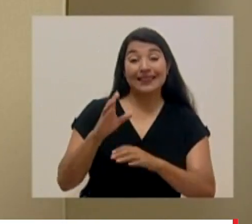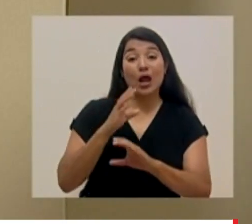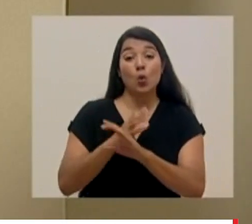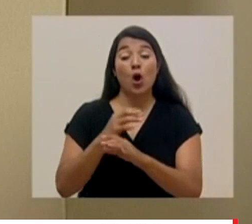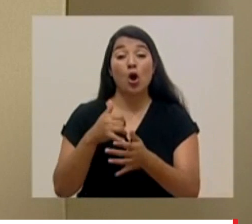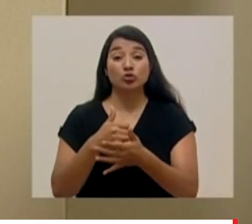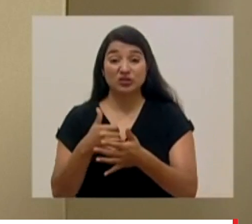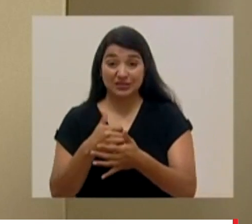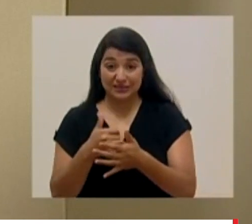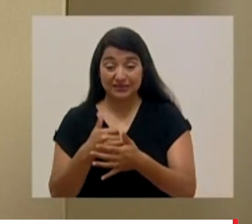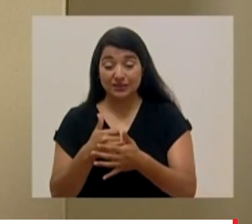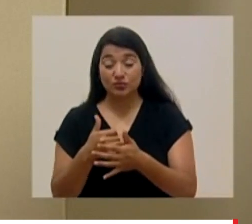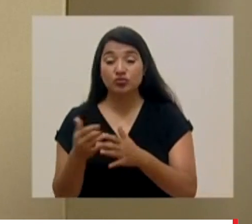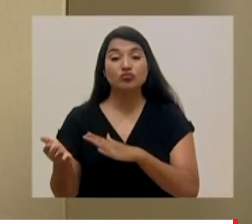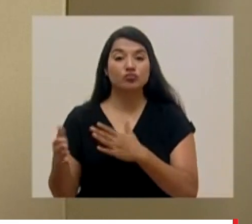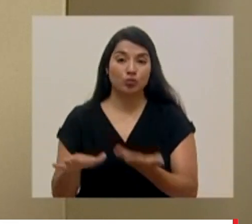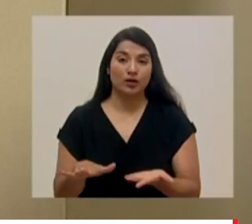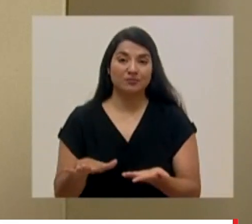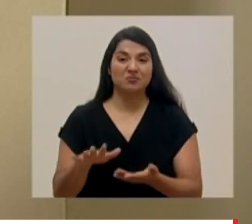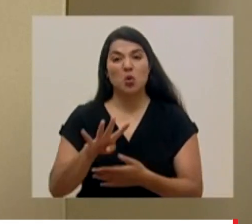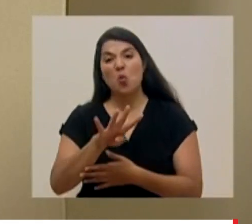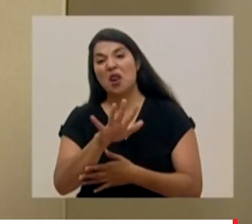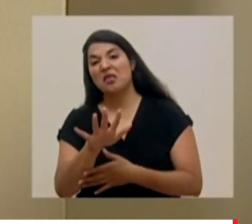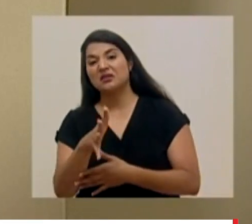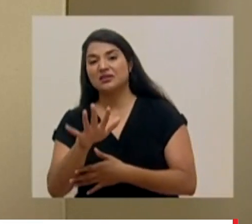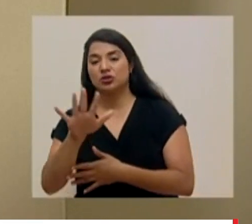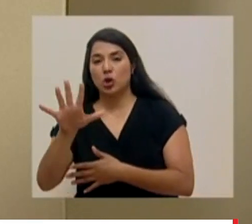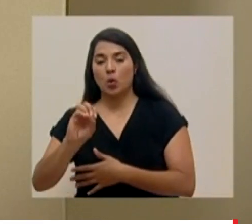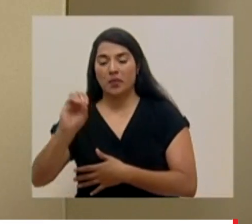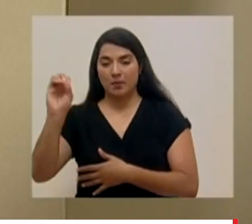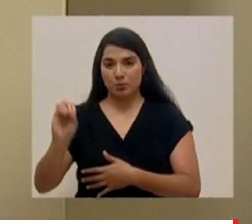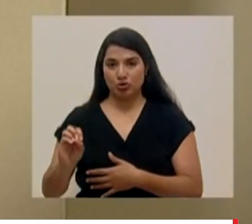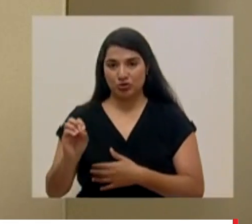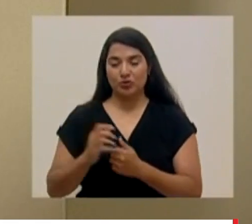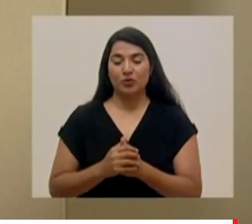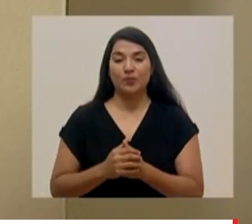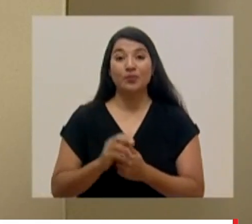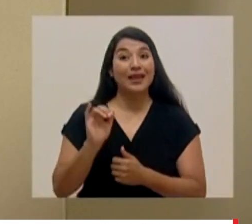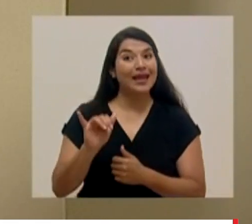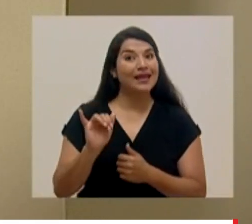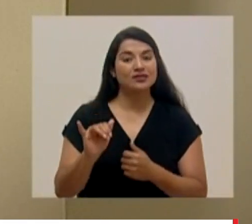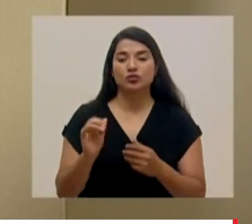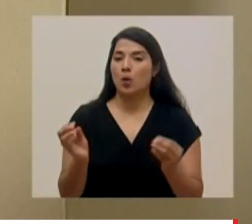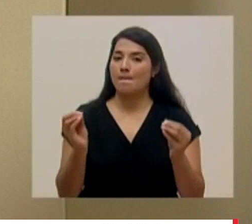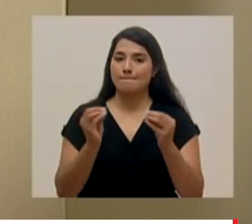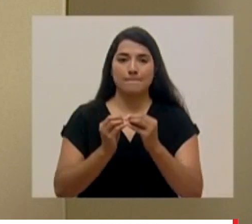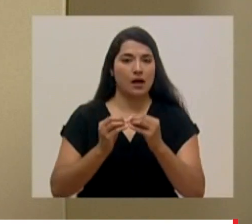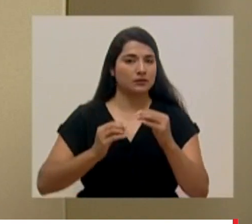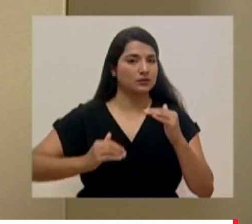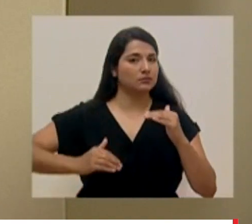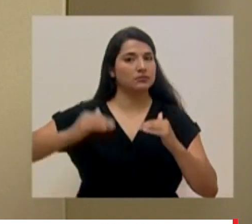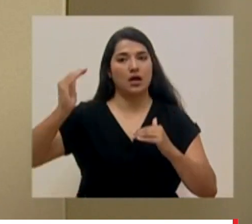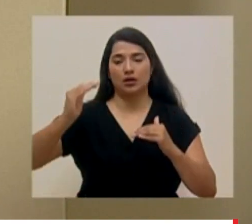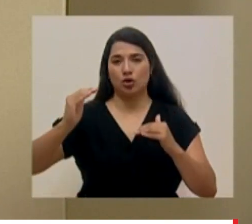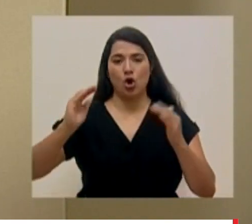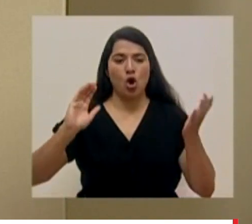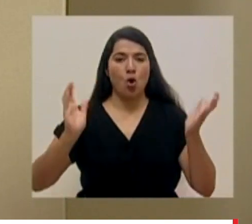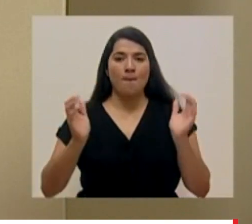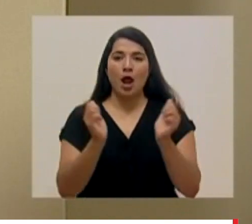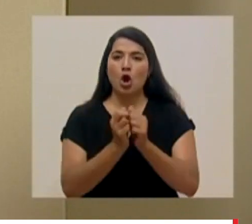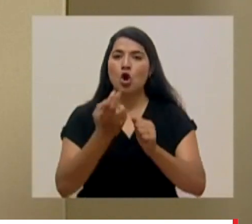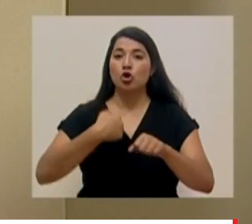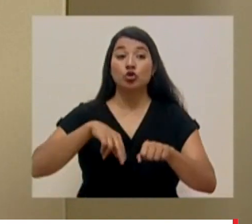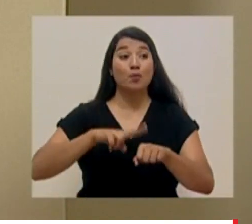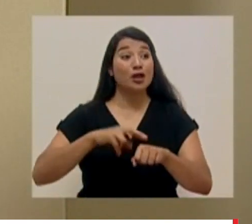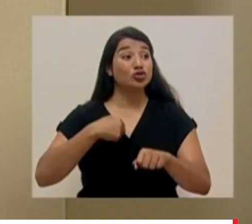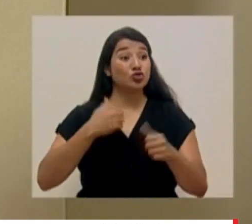que ingresan a una UCI fallecen. Esto es más alto de lo normal, no tengo el dato normal, podemos hacerle llegar